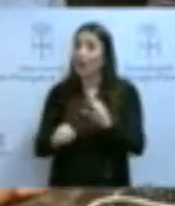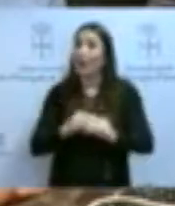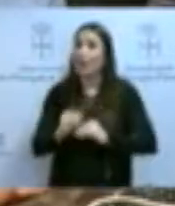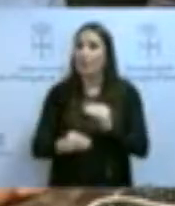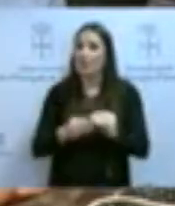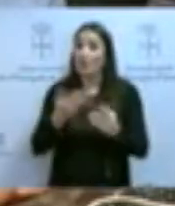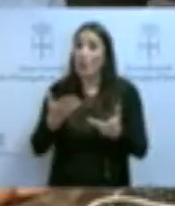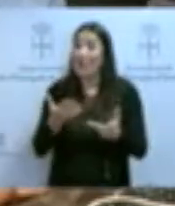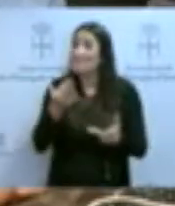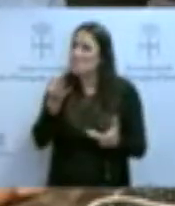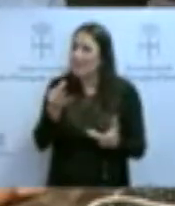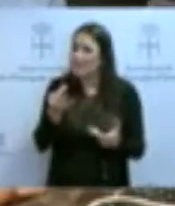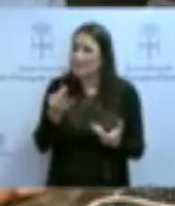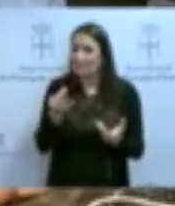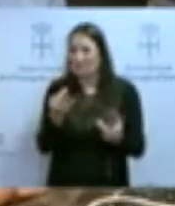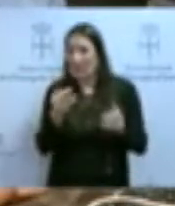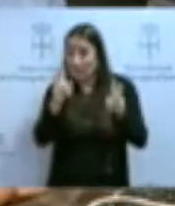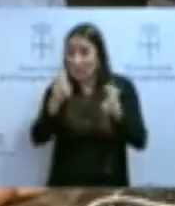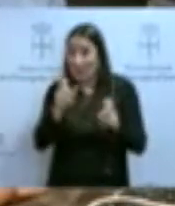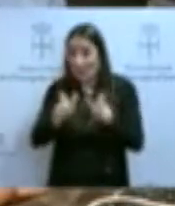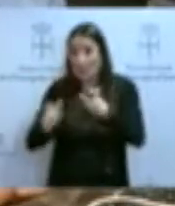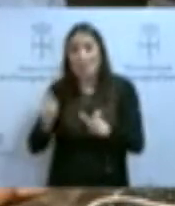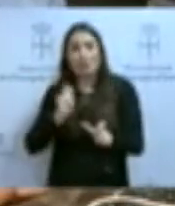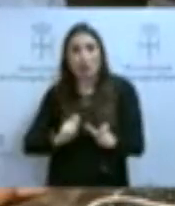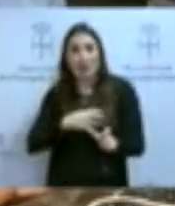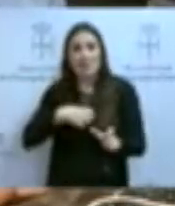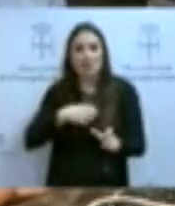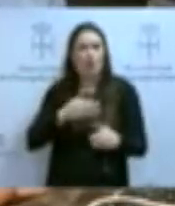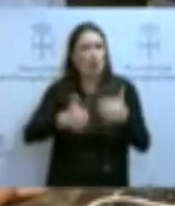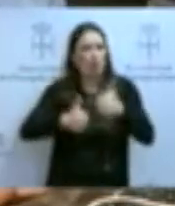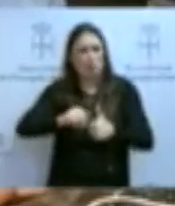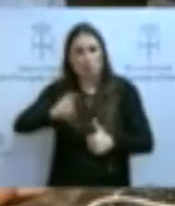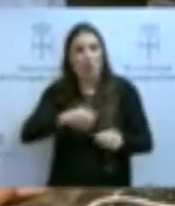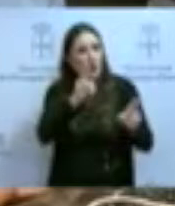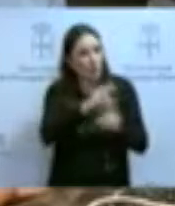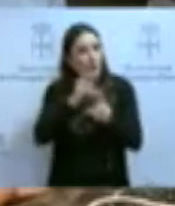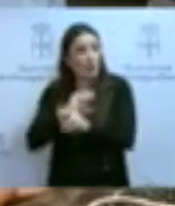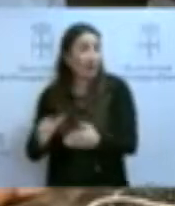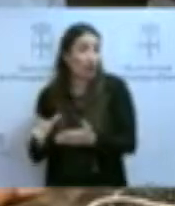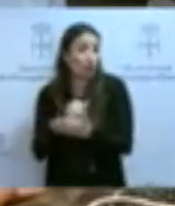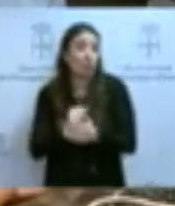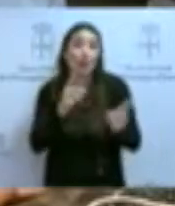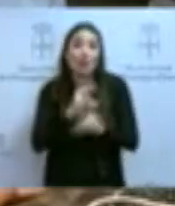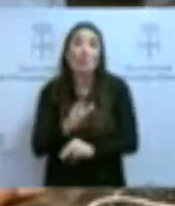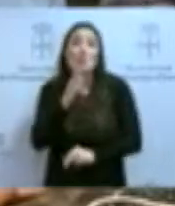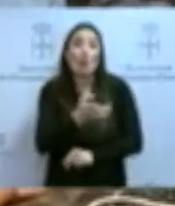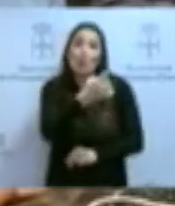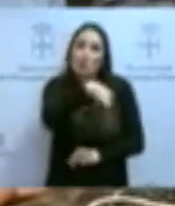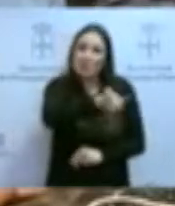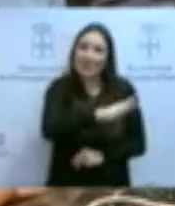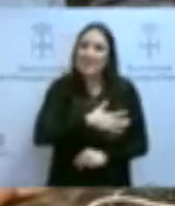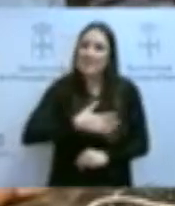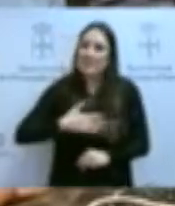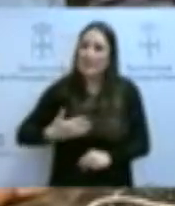legalidad de la política que se estaba siguiendo en materia de personal. Todos los concursos, hubo varios concursos anulados y todos fueron porque ustedes intentaron